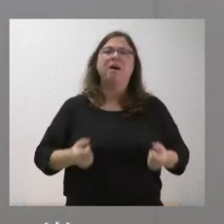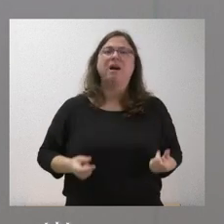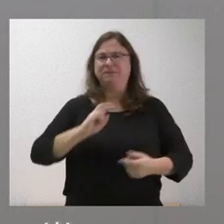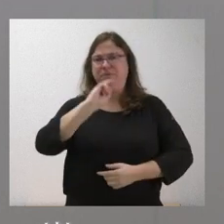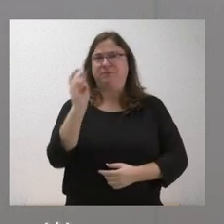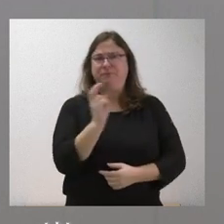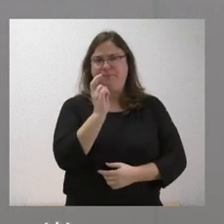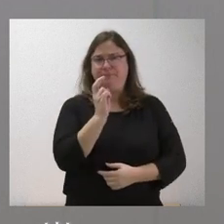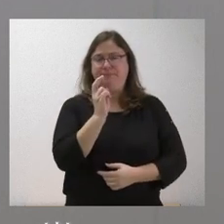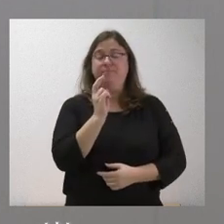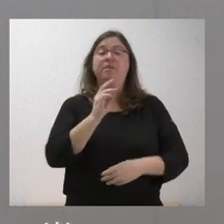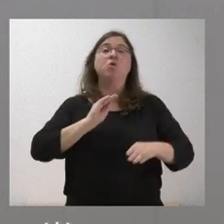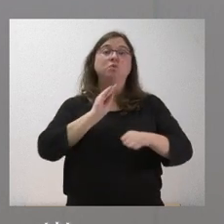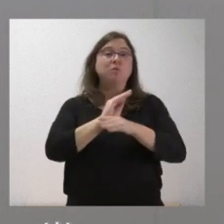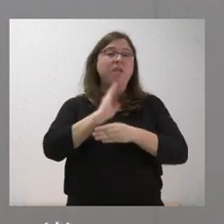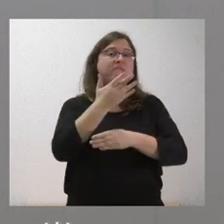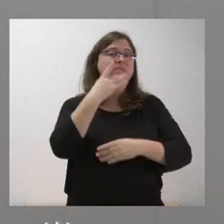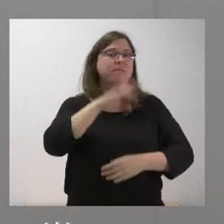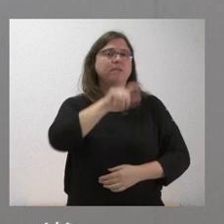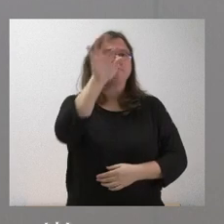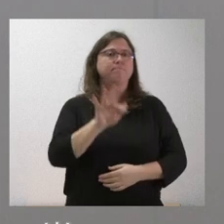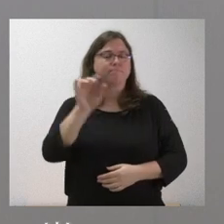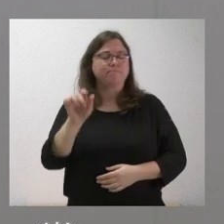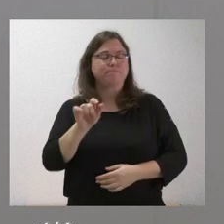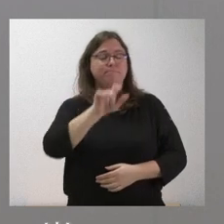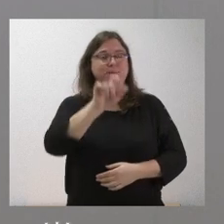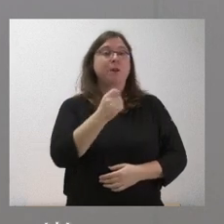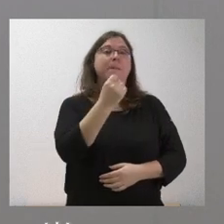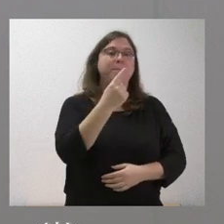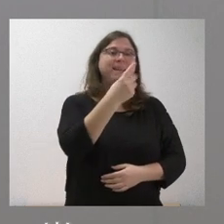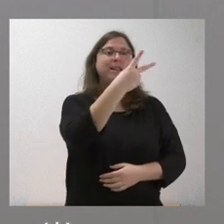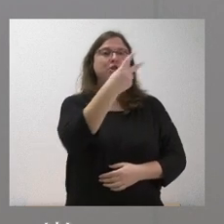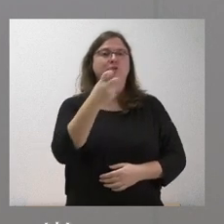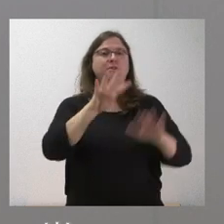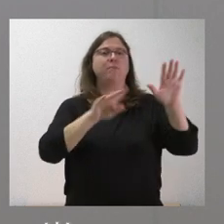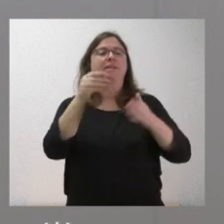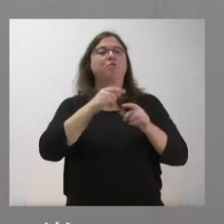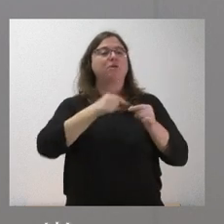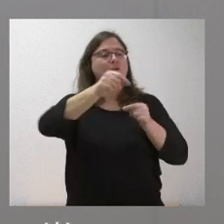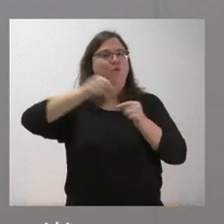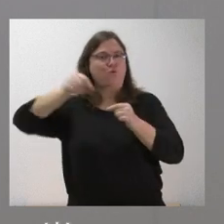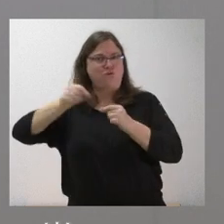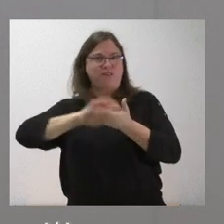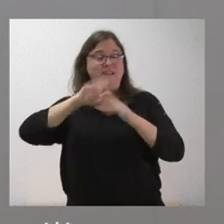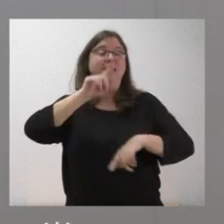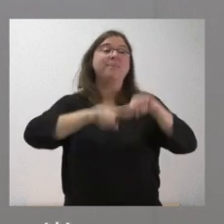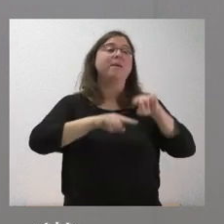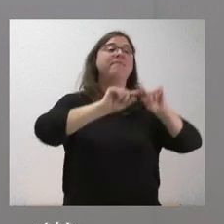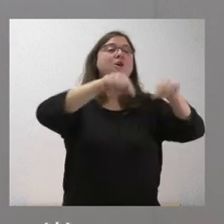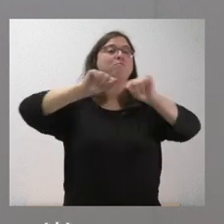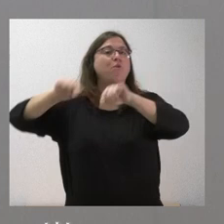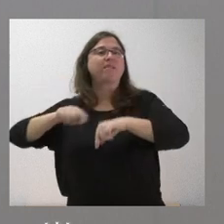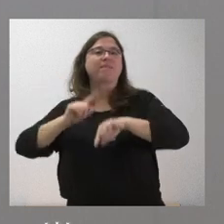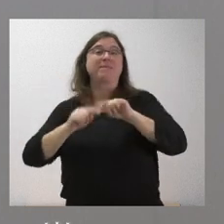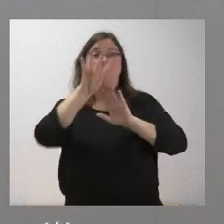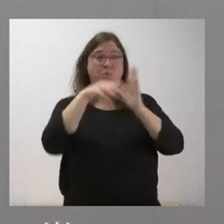naturaleza las subvenciones afectan a un total de 1291 rutas en Castilla de León y se distribuye el número de rutas en función de las provincias de acuerdo con